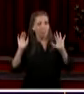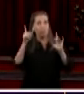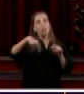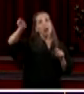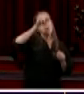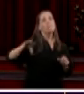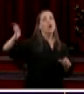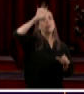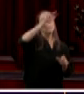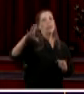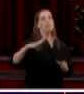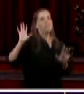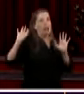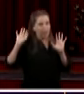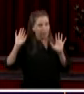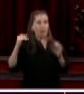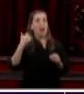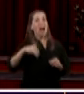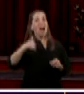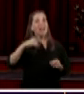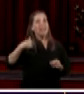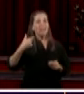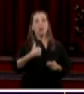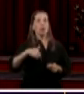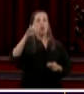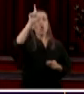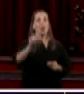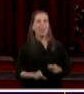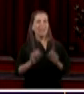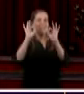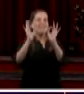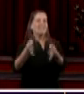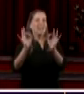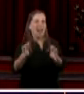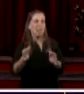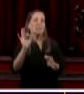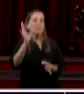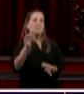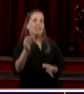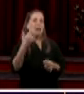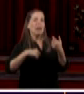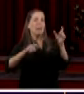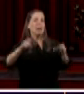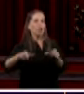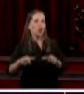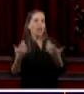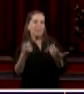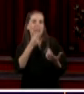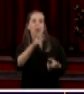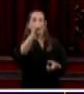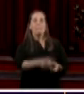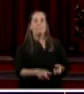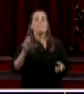no haya una pelea una cosa es una declaración Pablo y otra cosa es omitir en un presupuesto un estoy